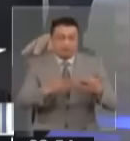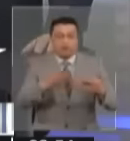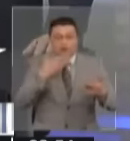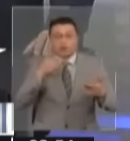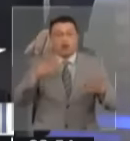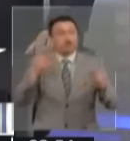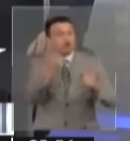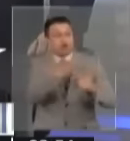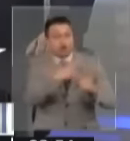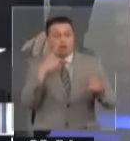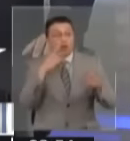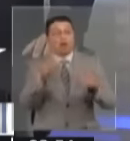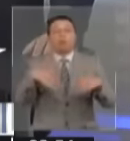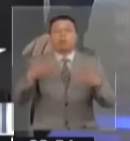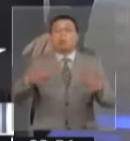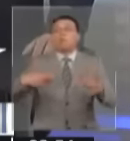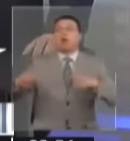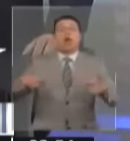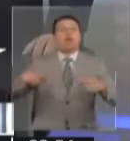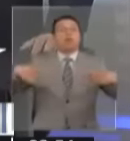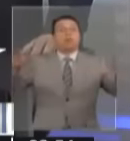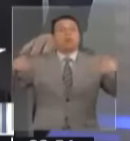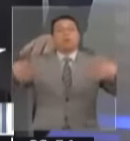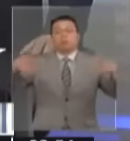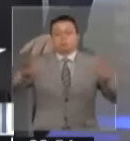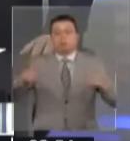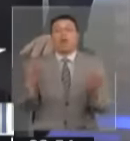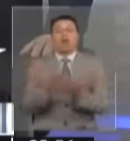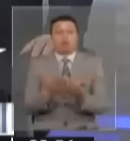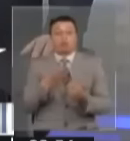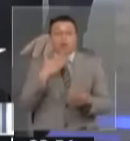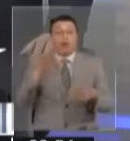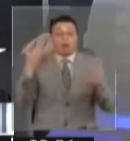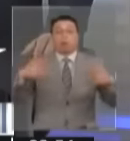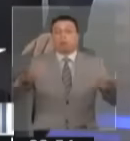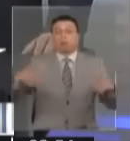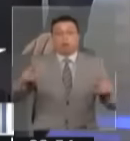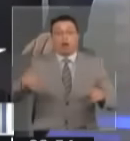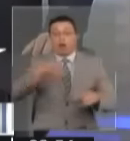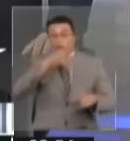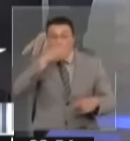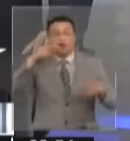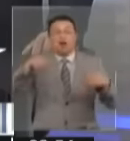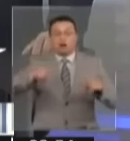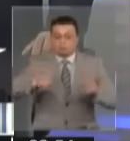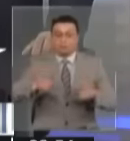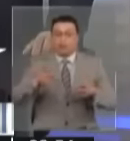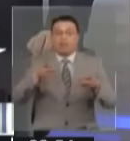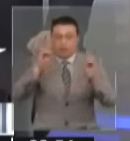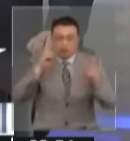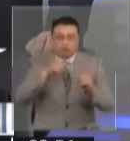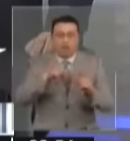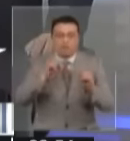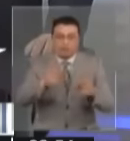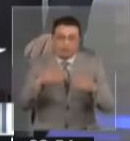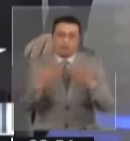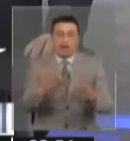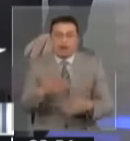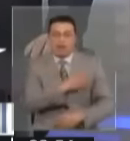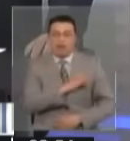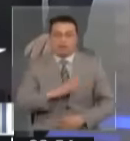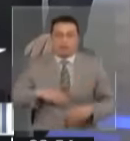que por ahí los tenemos entregados al mercado, entre ellos la educación en su minuto, deben tener un enfoque de derecho y deben estar resguardados por el Estado.